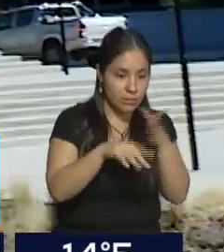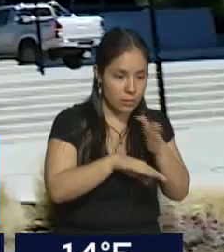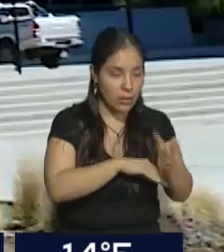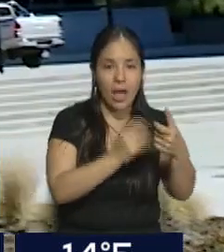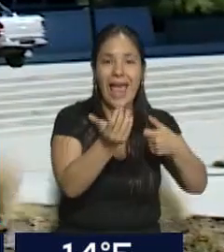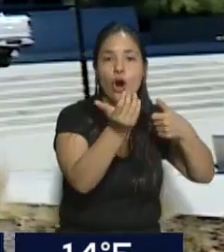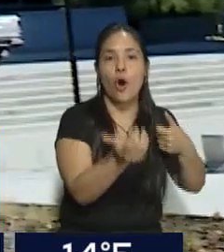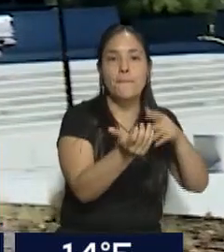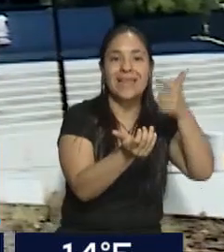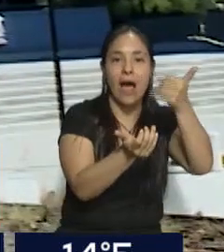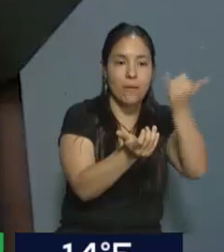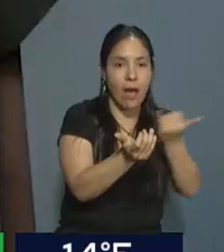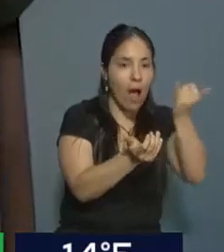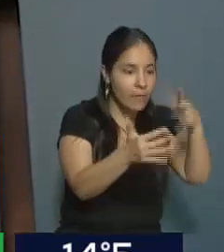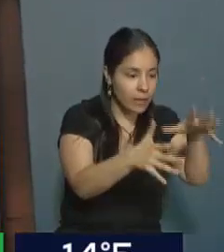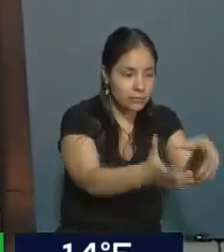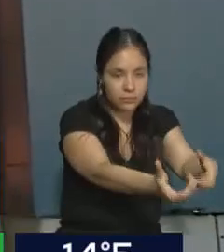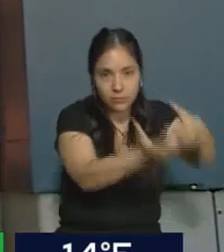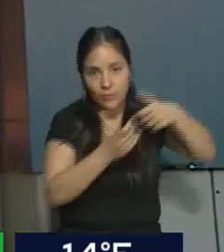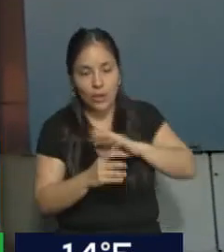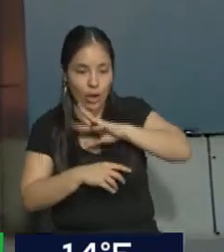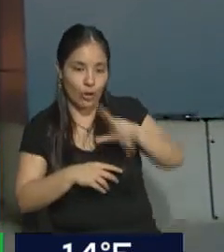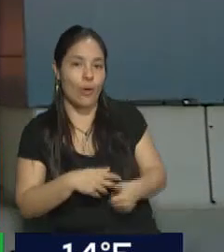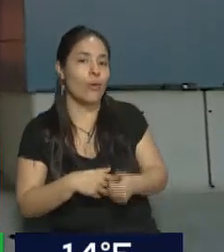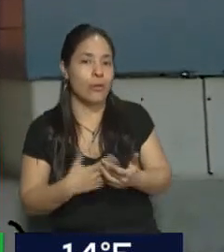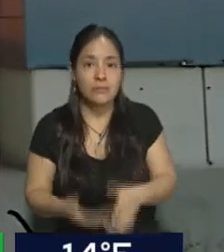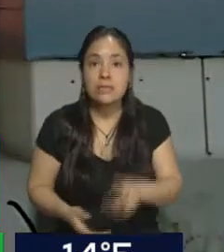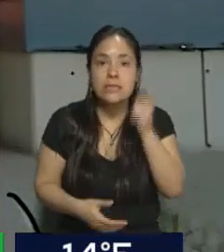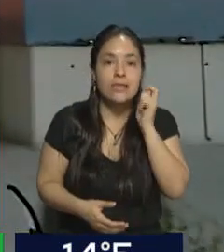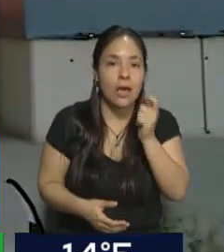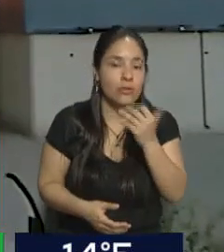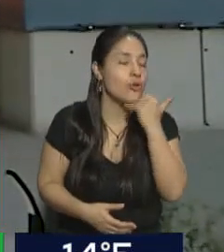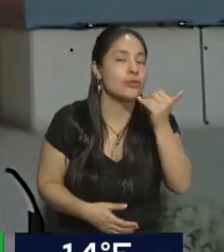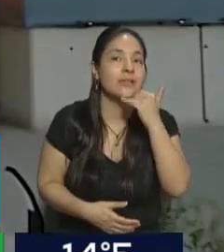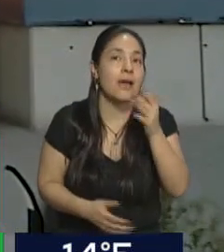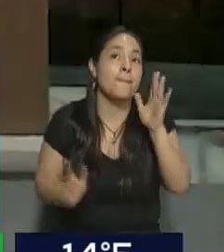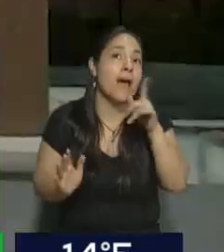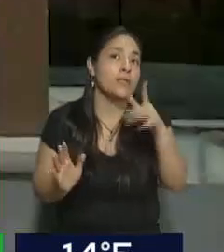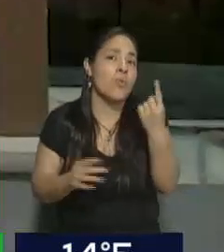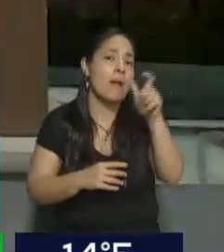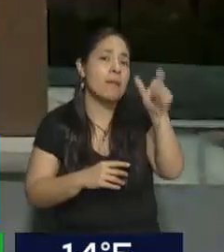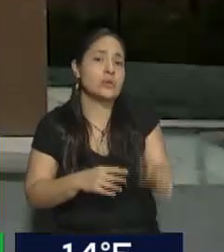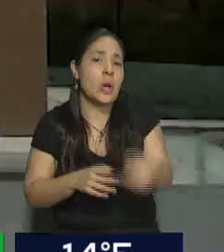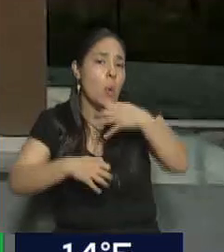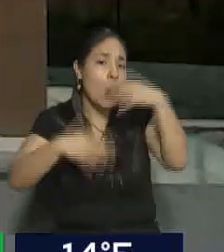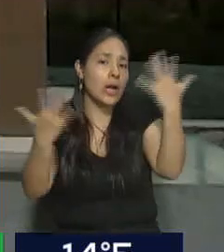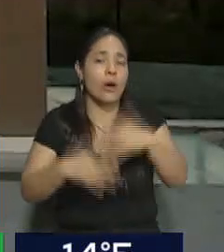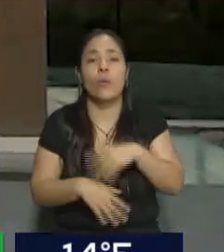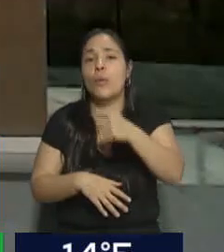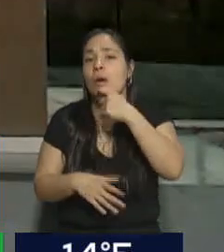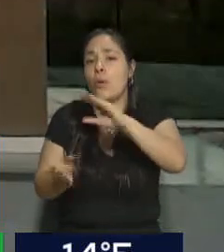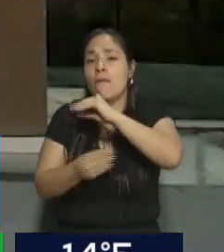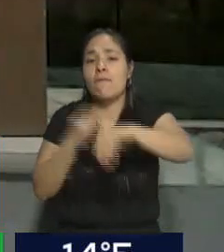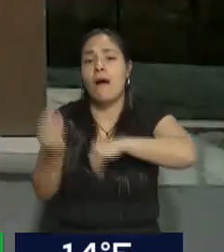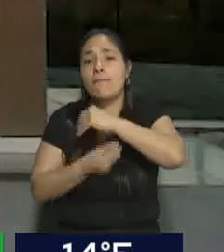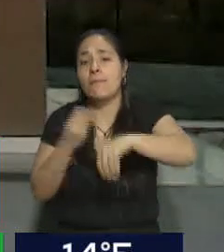una escopeta están investigando Quién fue no se sabe si fue un simple transeunte si fue un familiar de alguna persona que